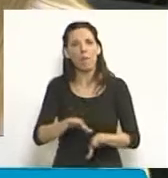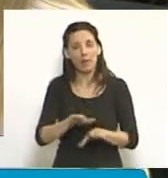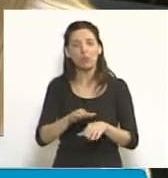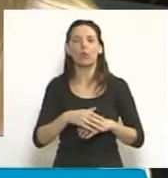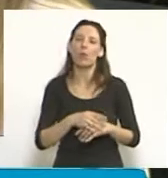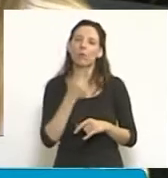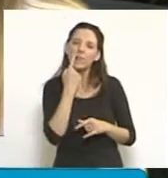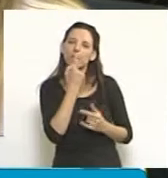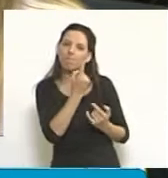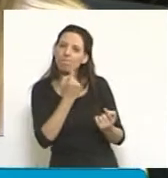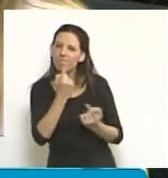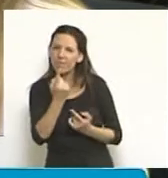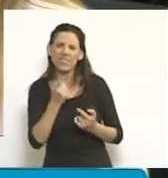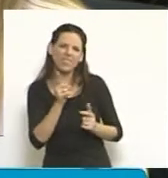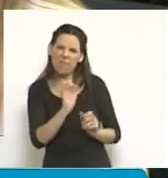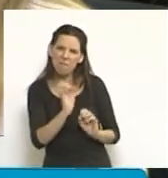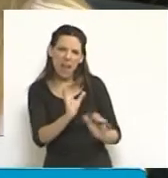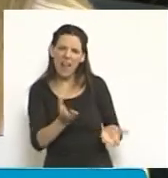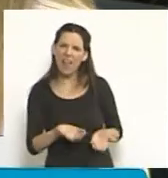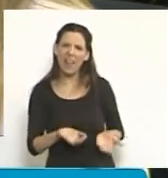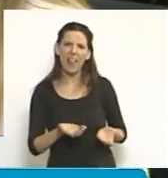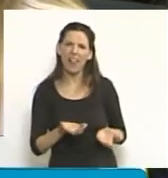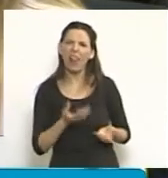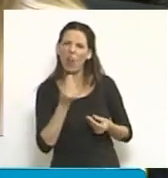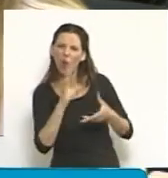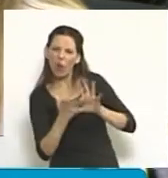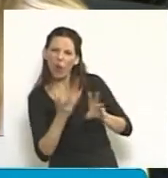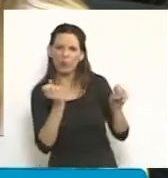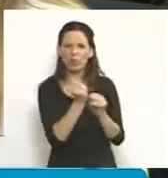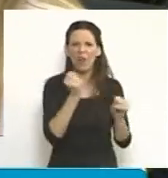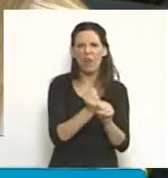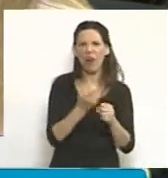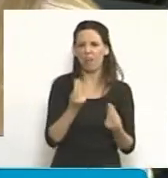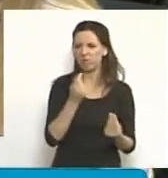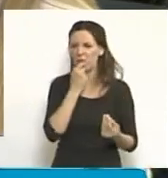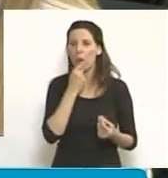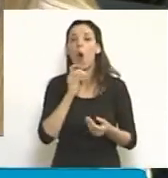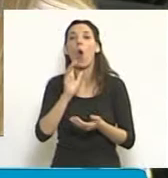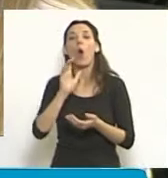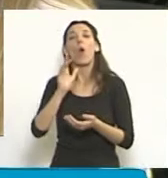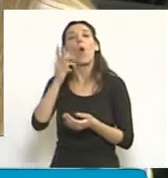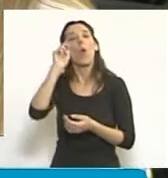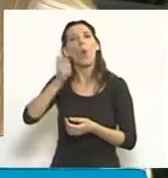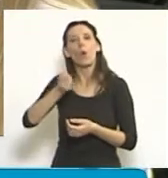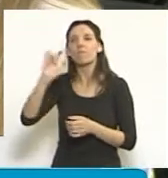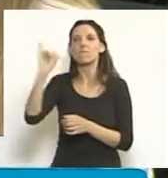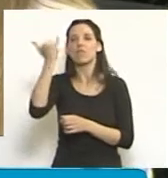a demostrar la incapacidad en su funcionamiento para designar a los mejores magistrados, y las